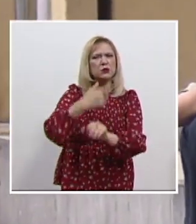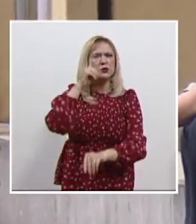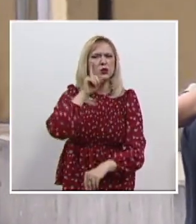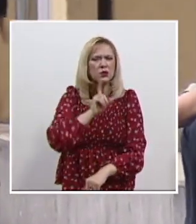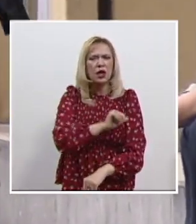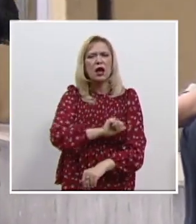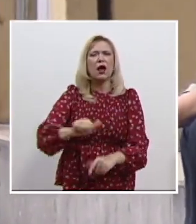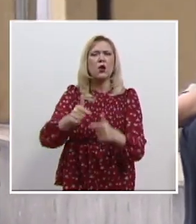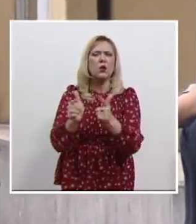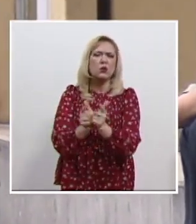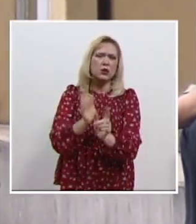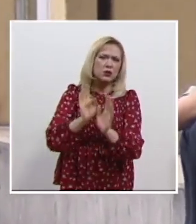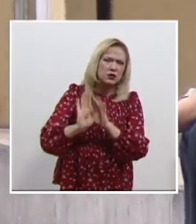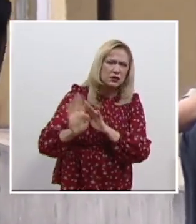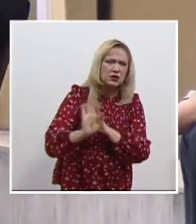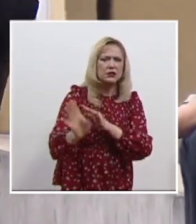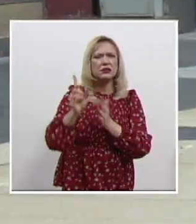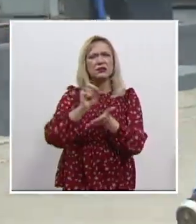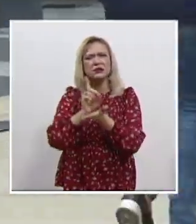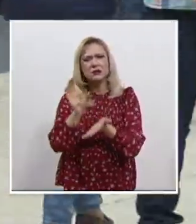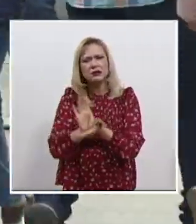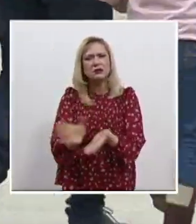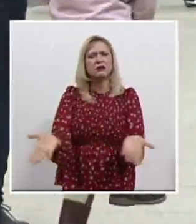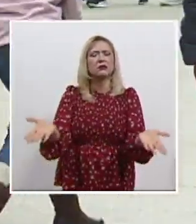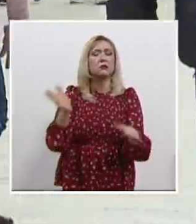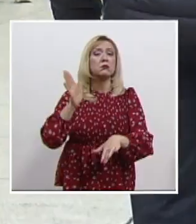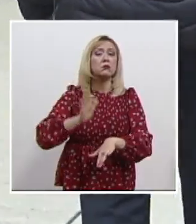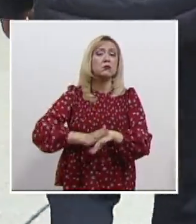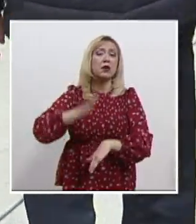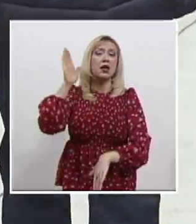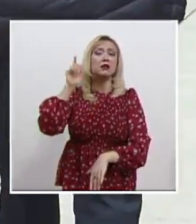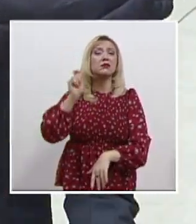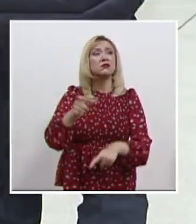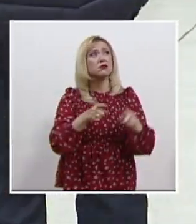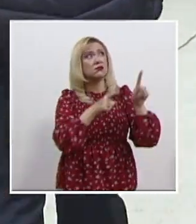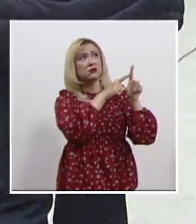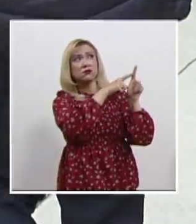grupos vulnerables proviene de grupos que detentan el poder.